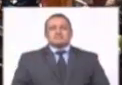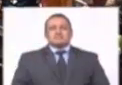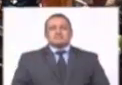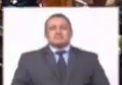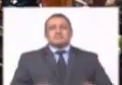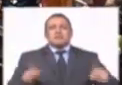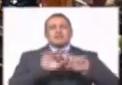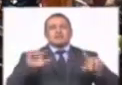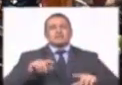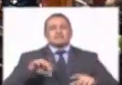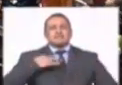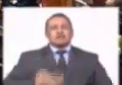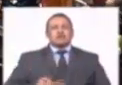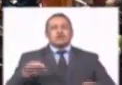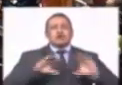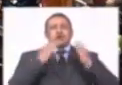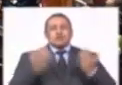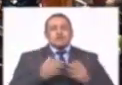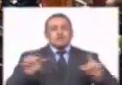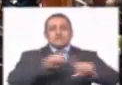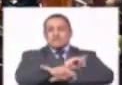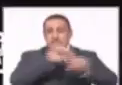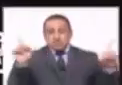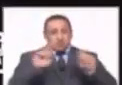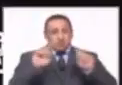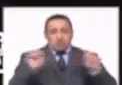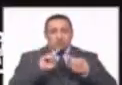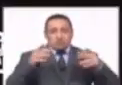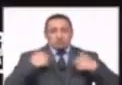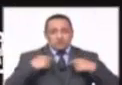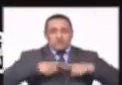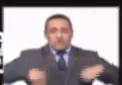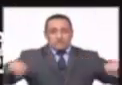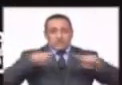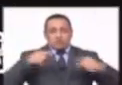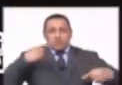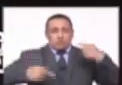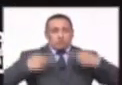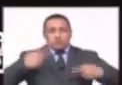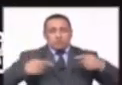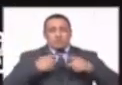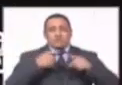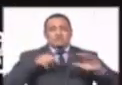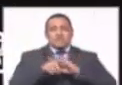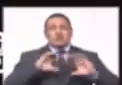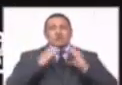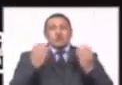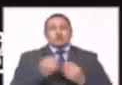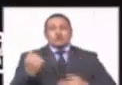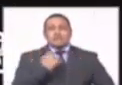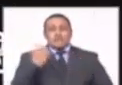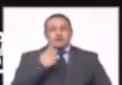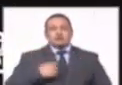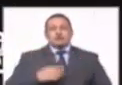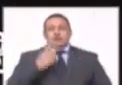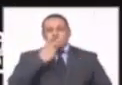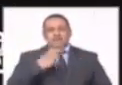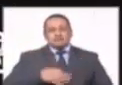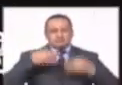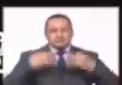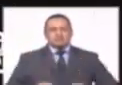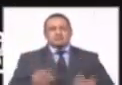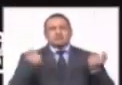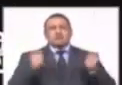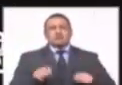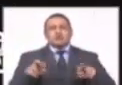Señores congresistas, si no debatimos con la altura que corresponde a un parlamentario nacional, voy a verme en la obligación de